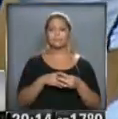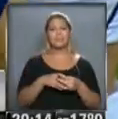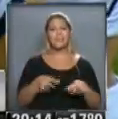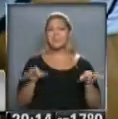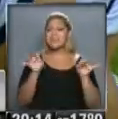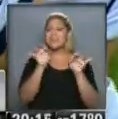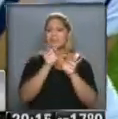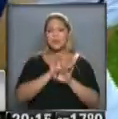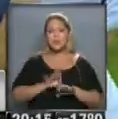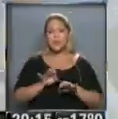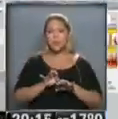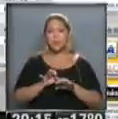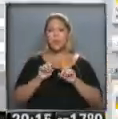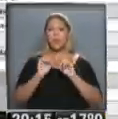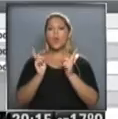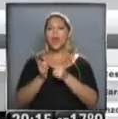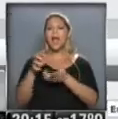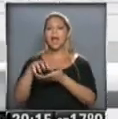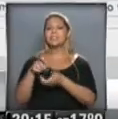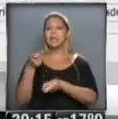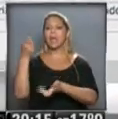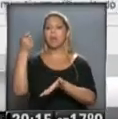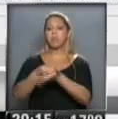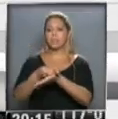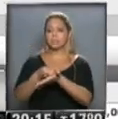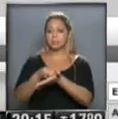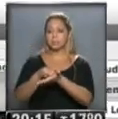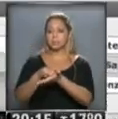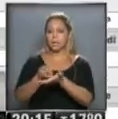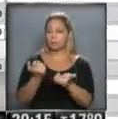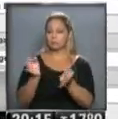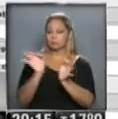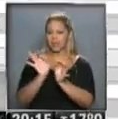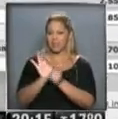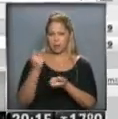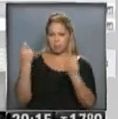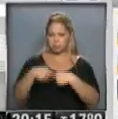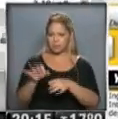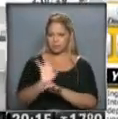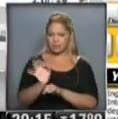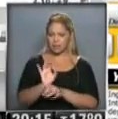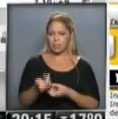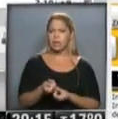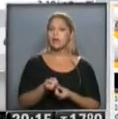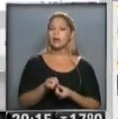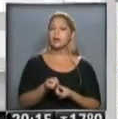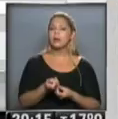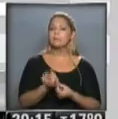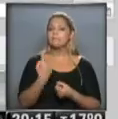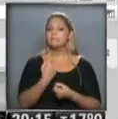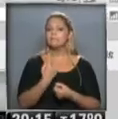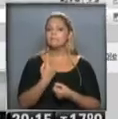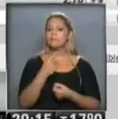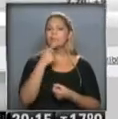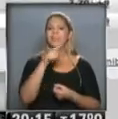ninguna casa de apuesta en el mundo por este partido se puede apostar. En principio, la